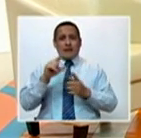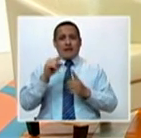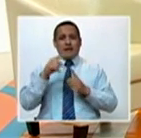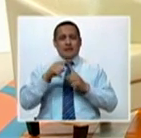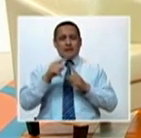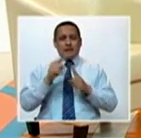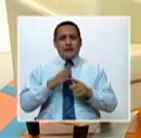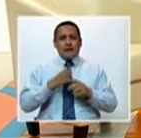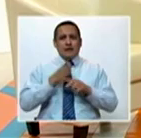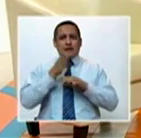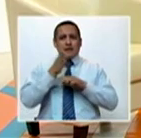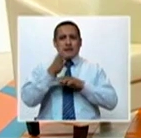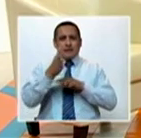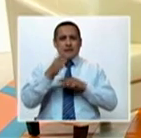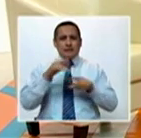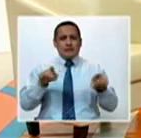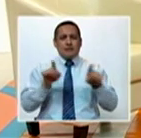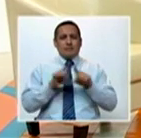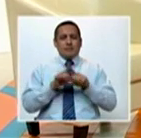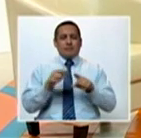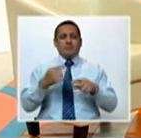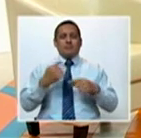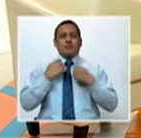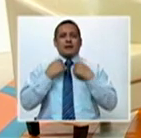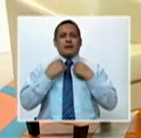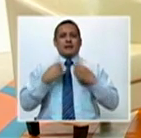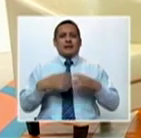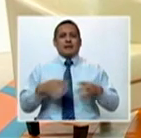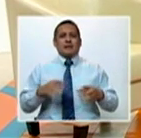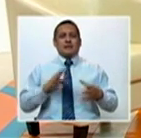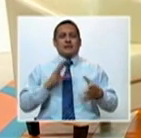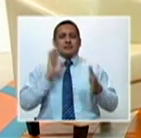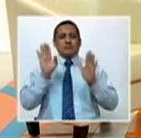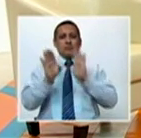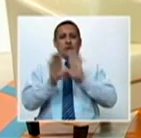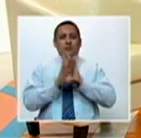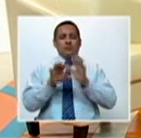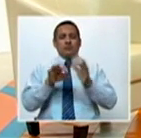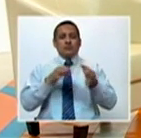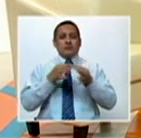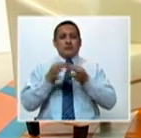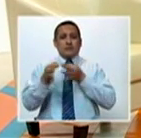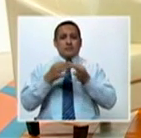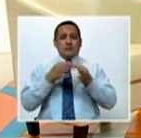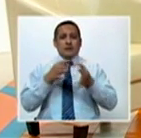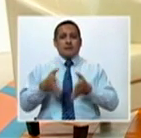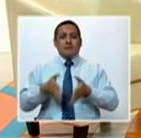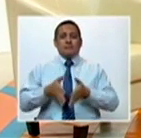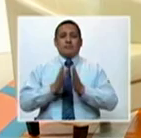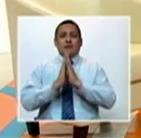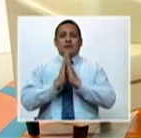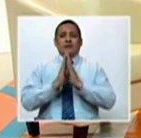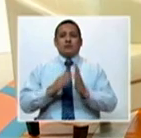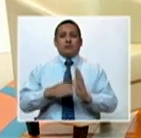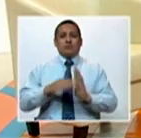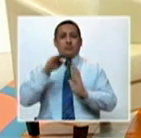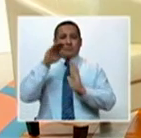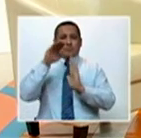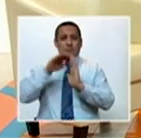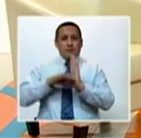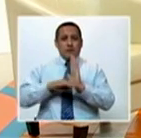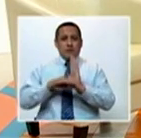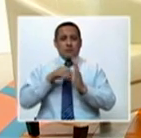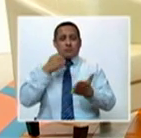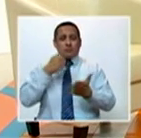ir por lana y salir trasquilado. Esto es, uno pide una reducción,